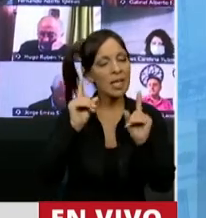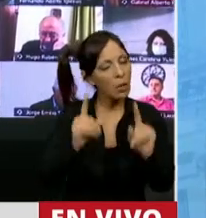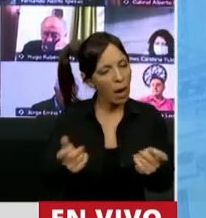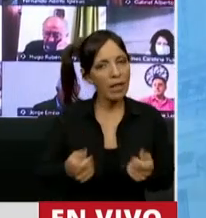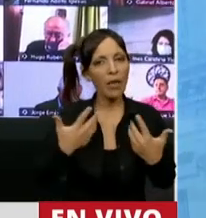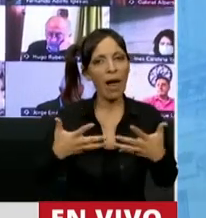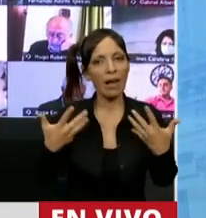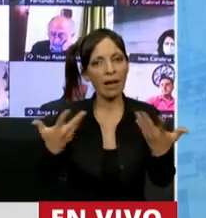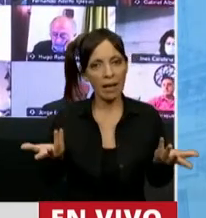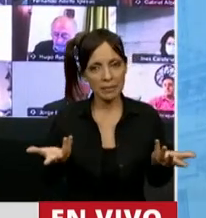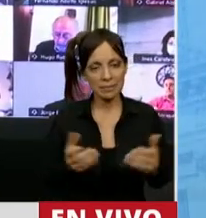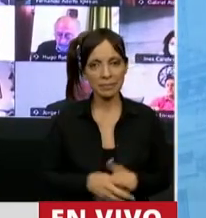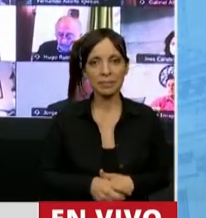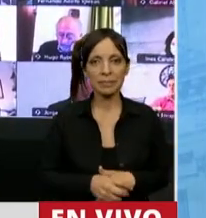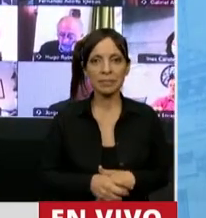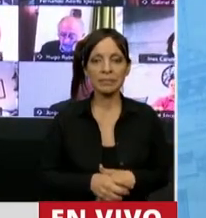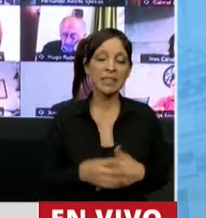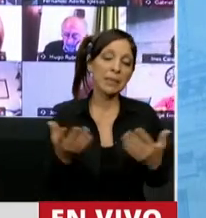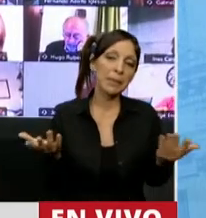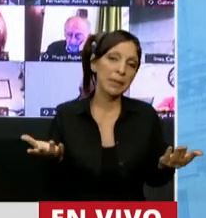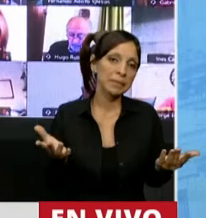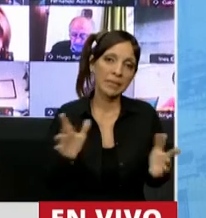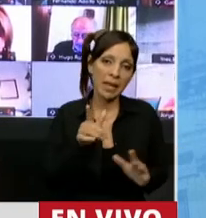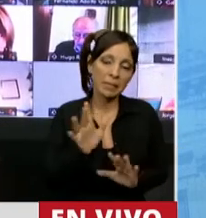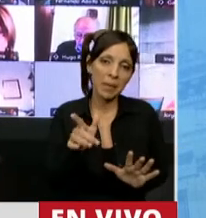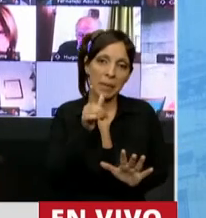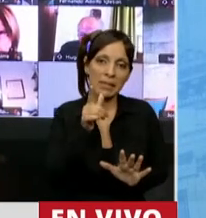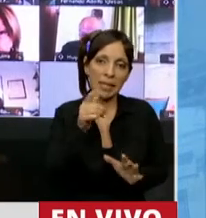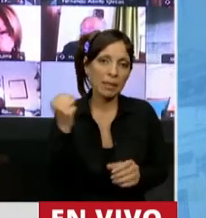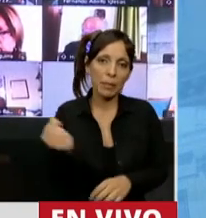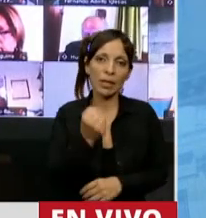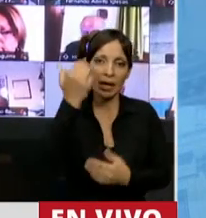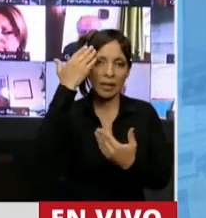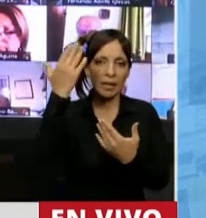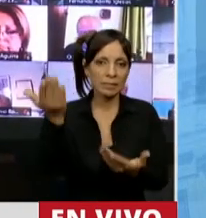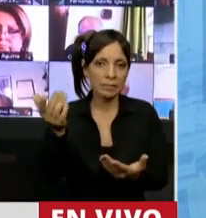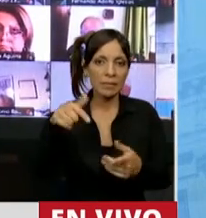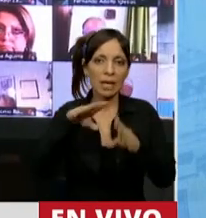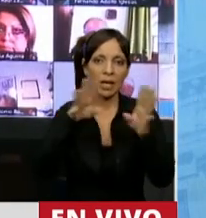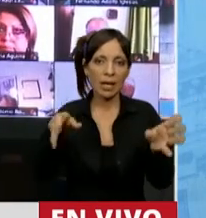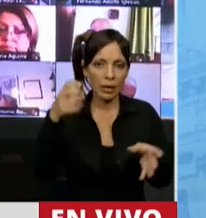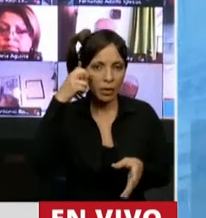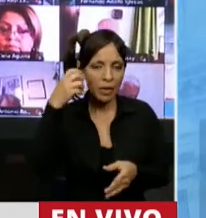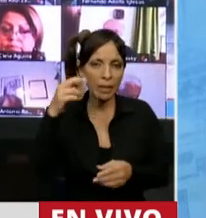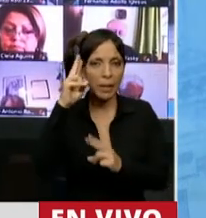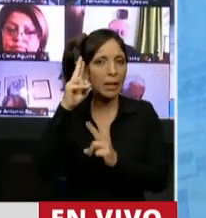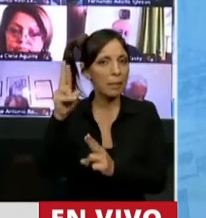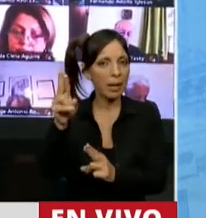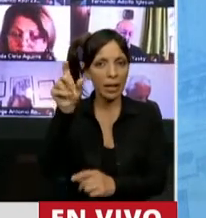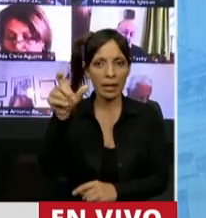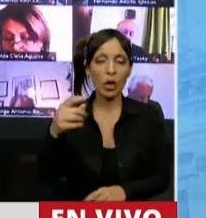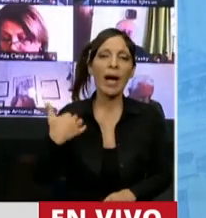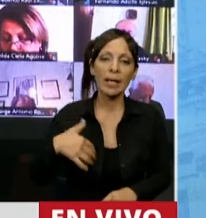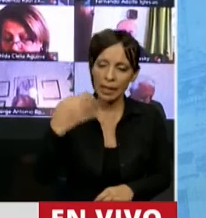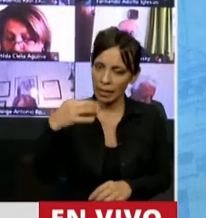alegrías. Así que, nada, me parece que valía la pena recordarlo, me parece que esta Cámara le merece el respeto, que la